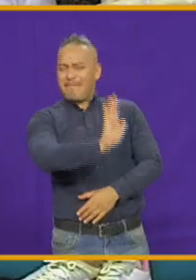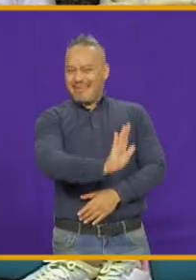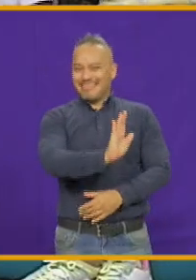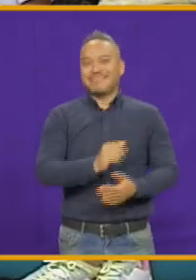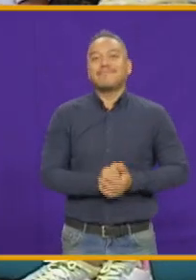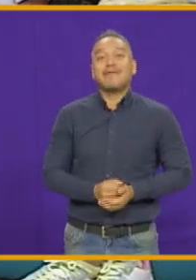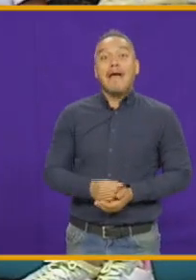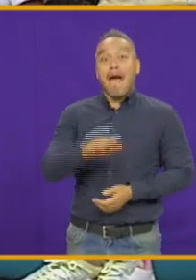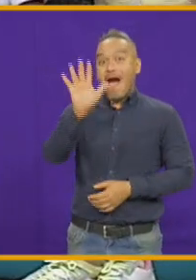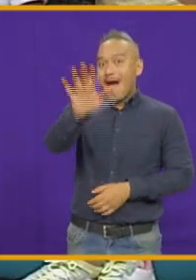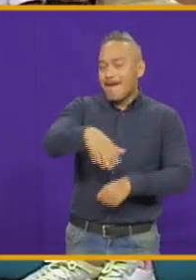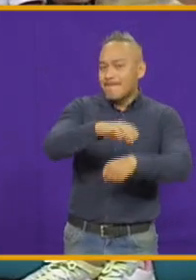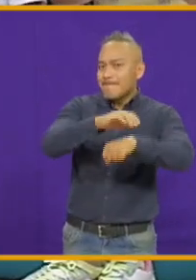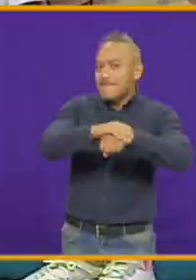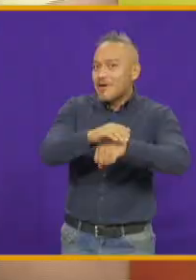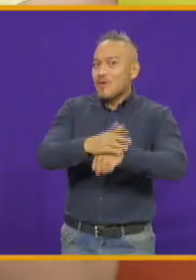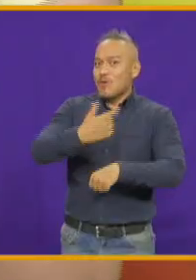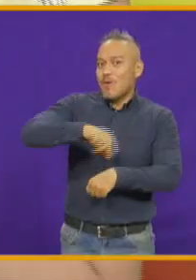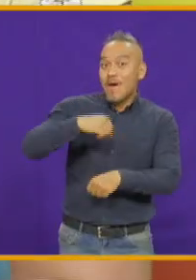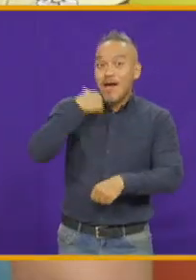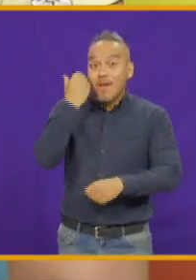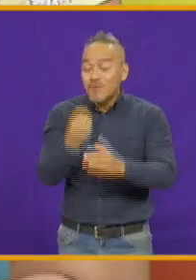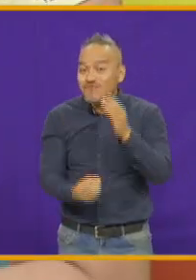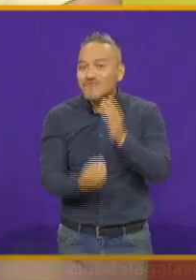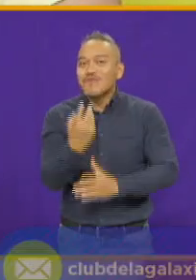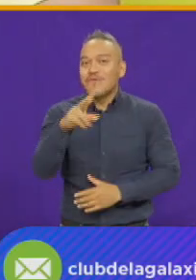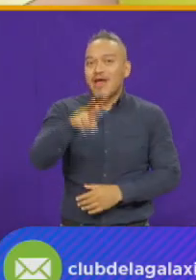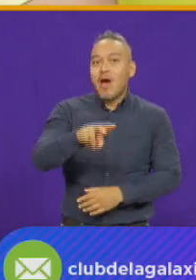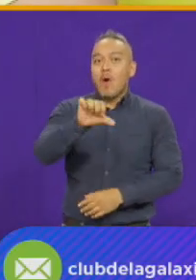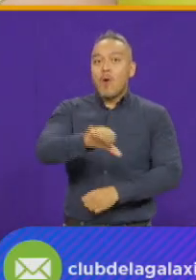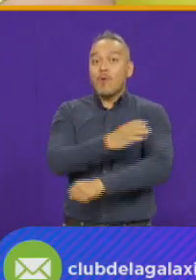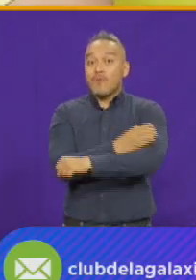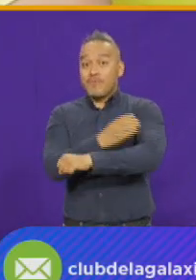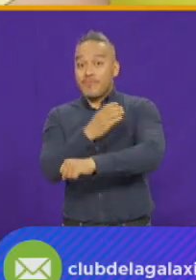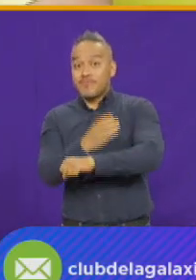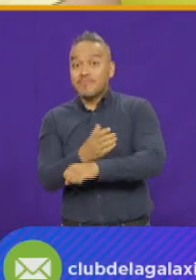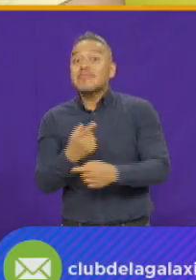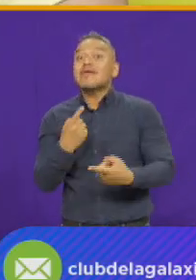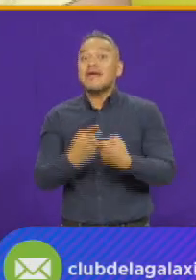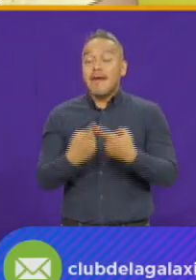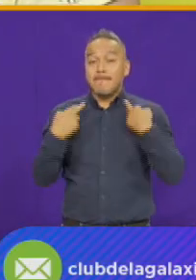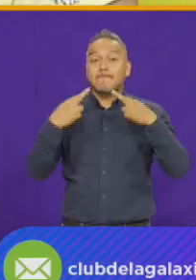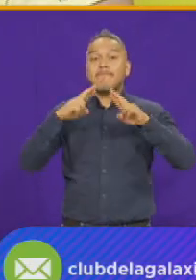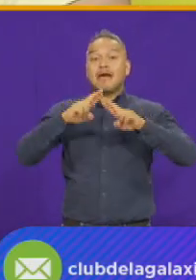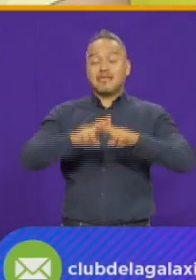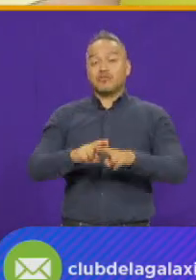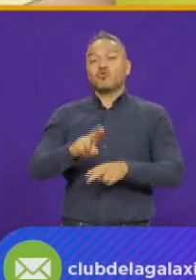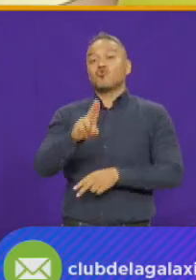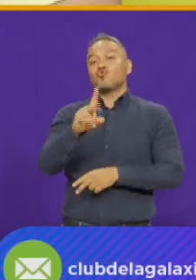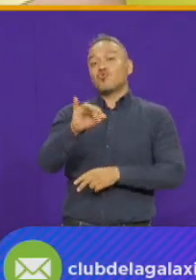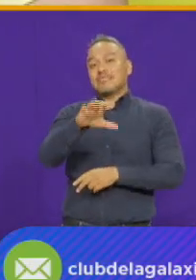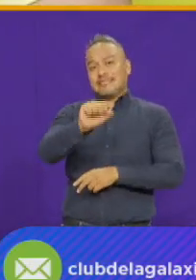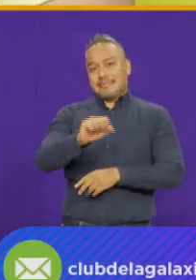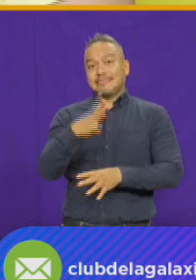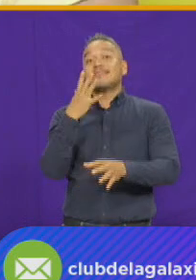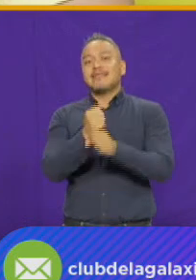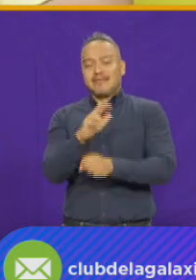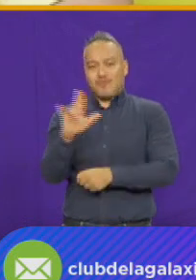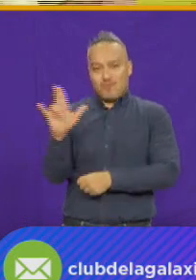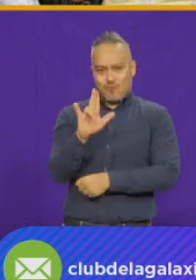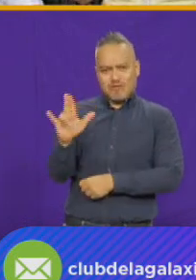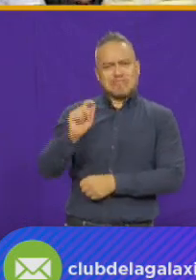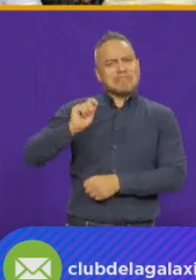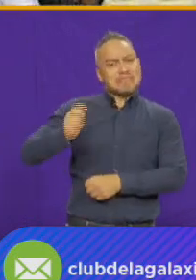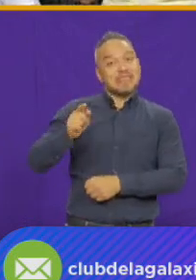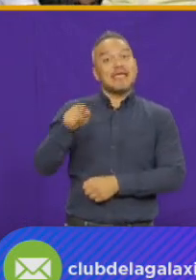así como queremos reinventarnos también el día de hoy nos está acompañando el maestro Ulises Martínez cruz y bueno él